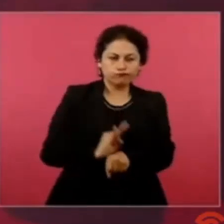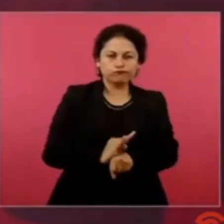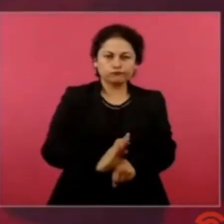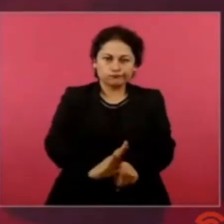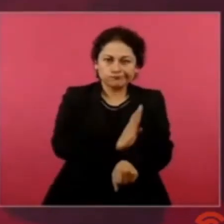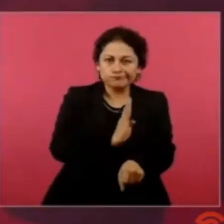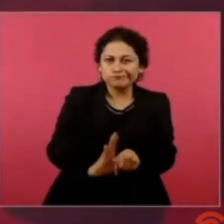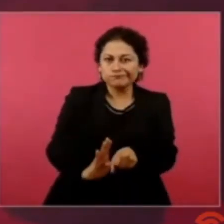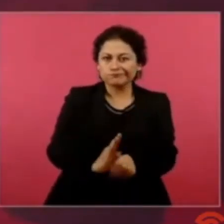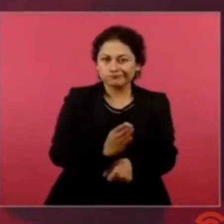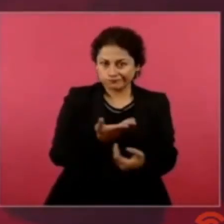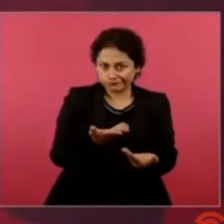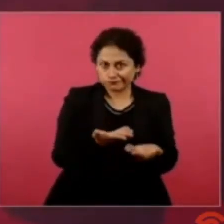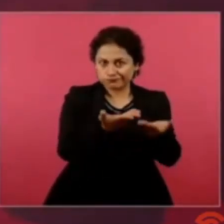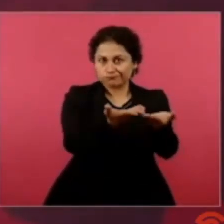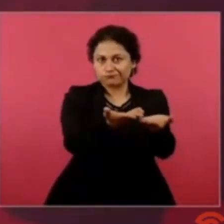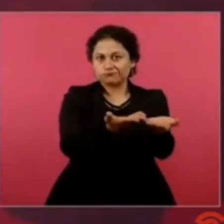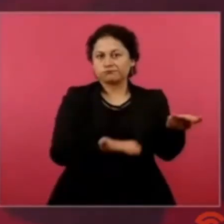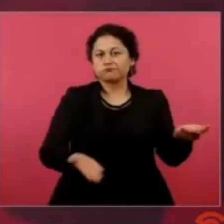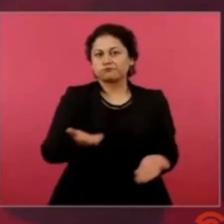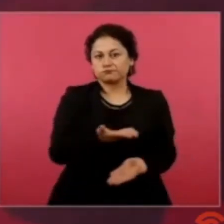los adversarios